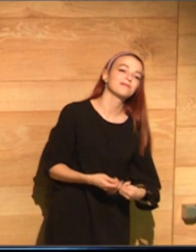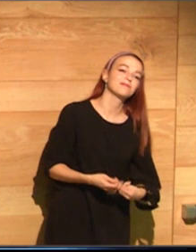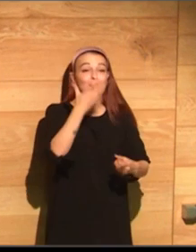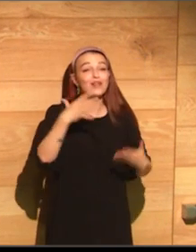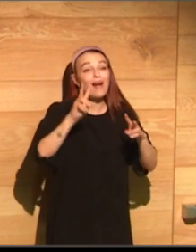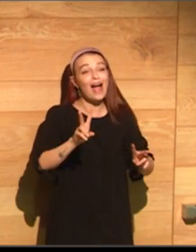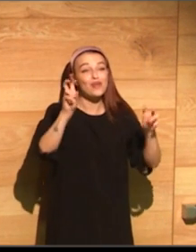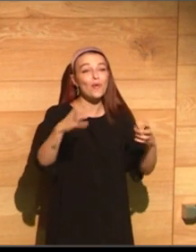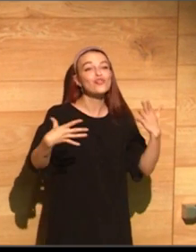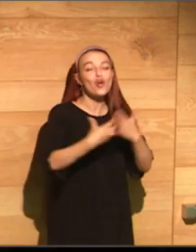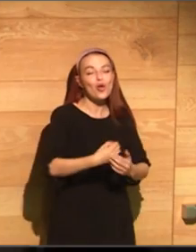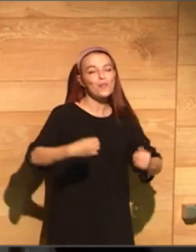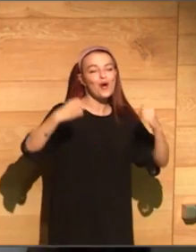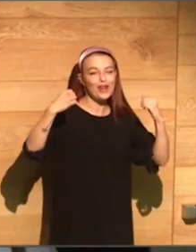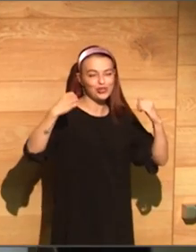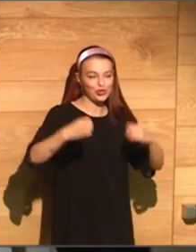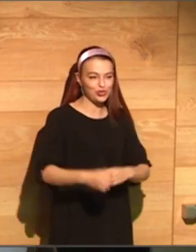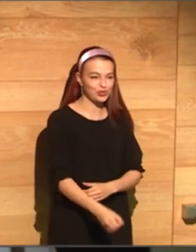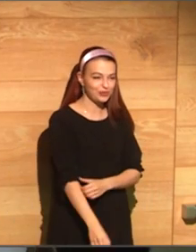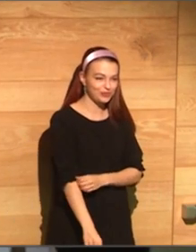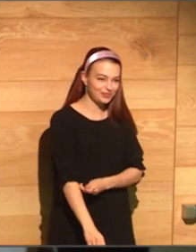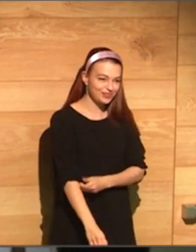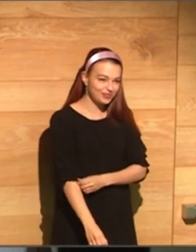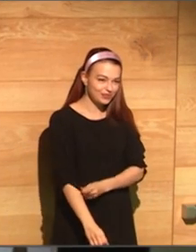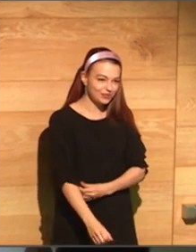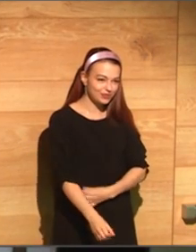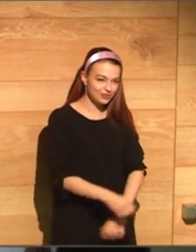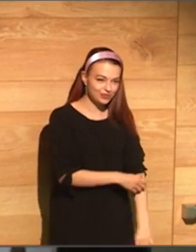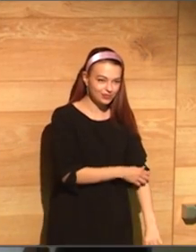Bienvenidos al espacio Fundación Telefónica, bienvenidos al